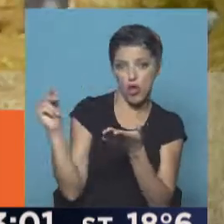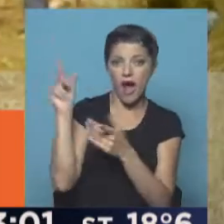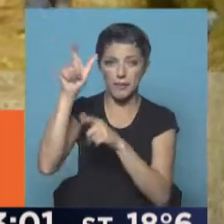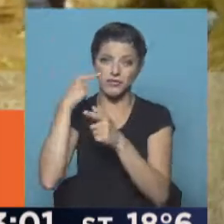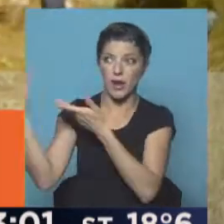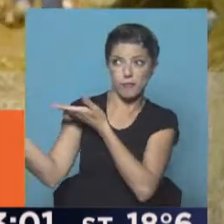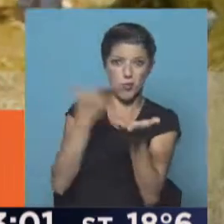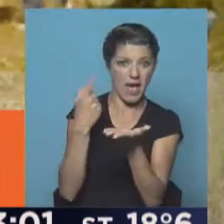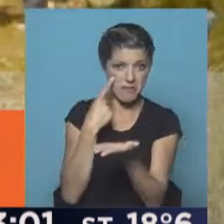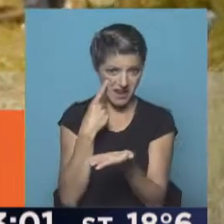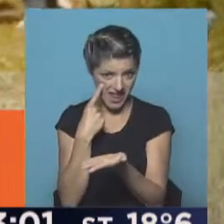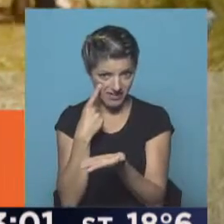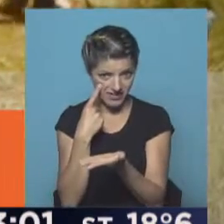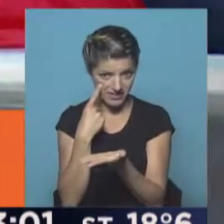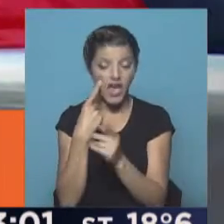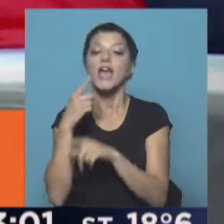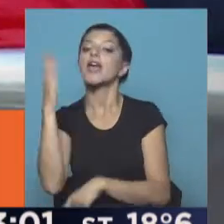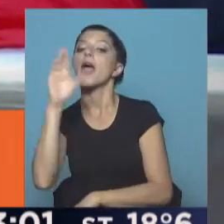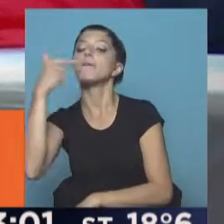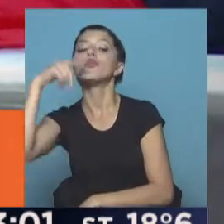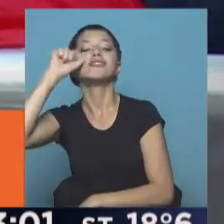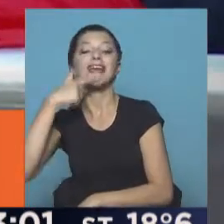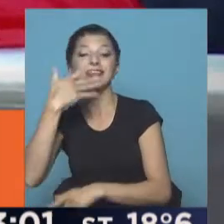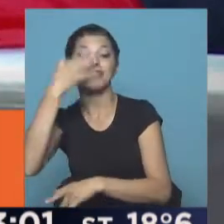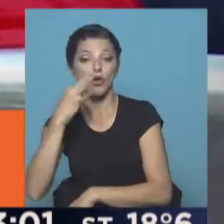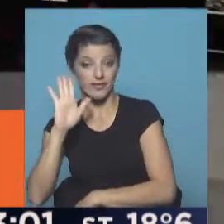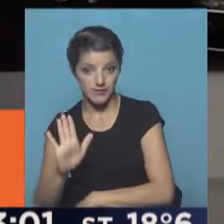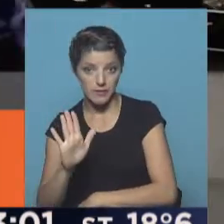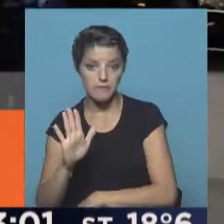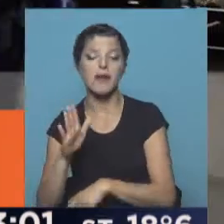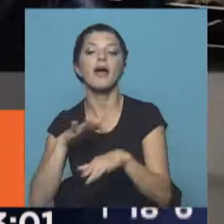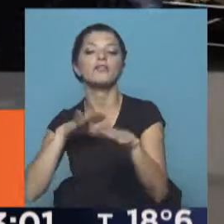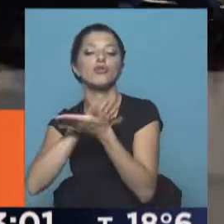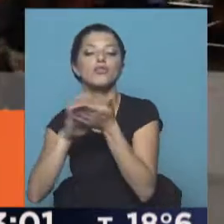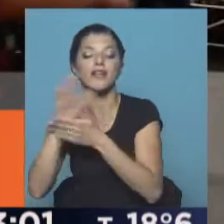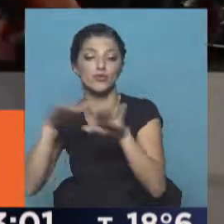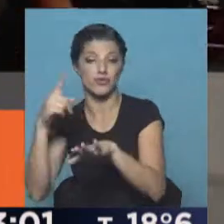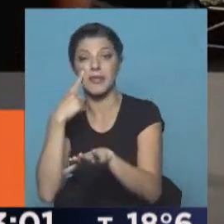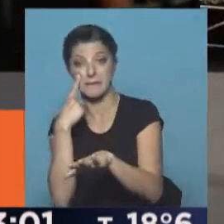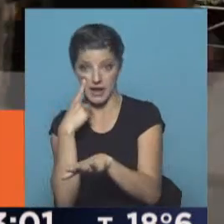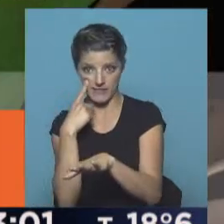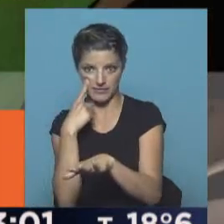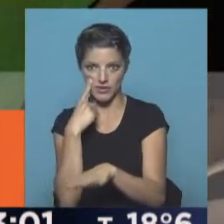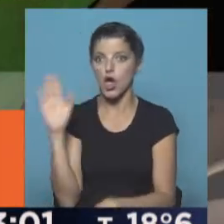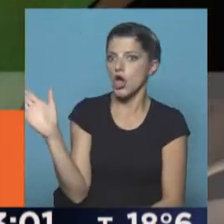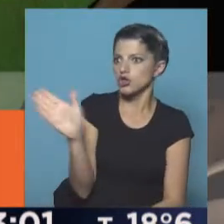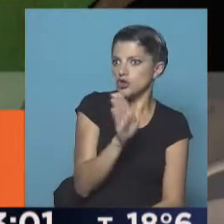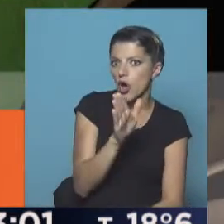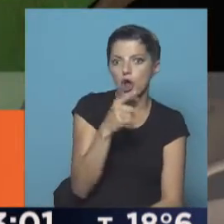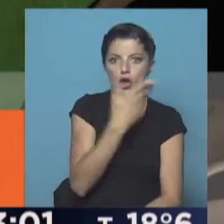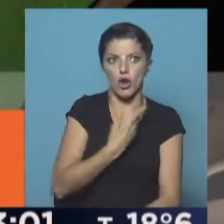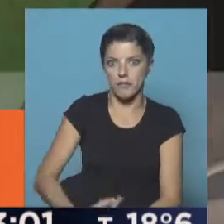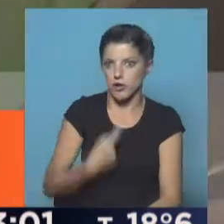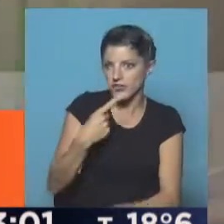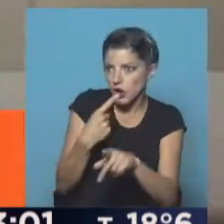asilo de refugiados establecidas por Bruselas para gestionar la crisis inmigratoria. Ganó la alternativa oficial aprobada